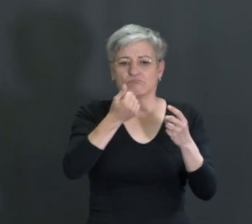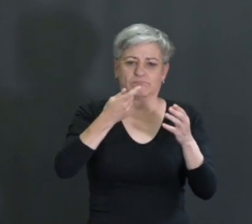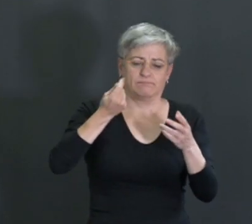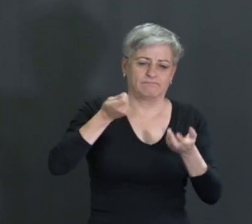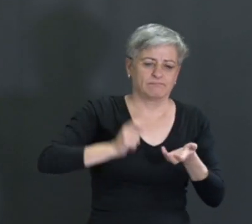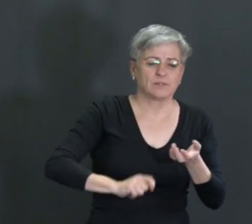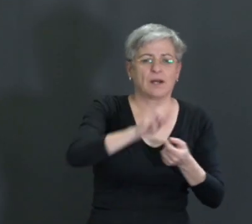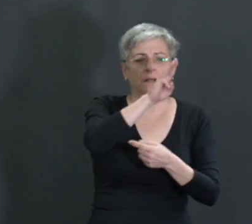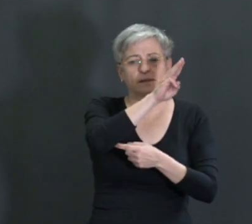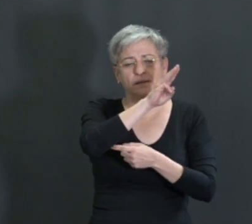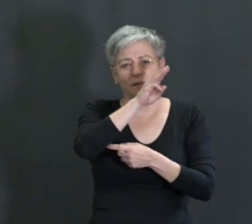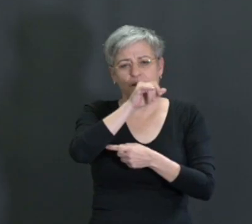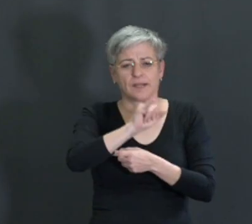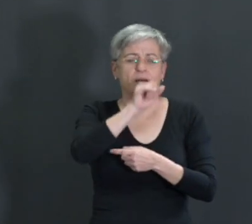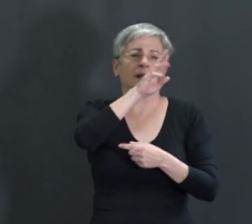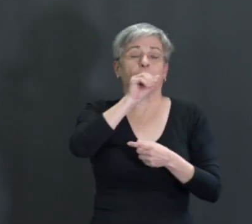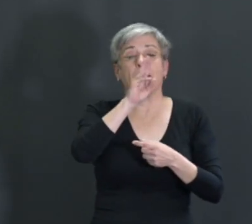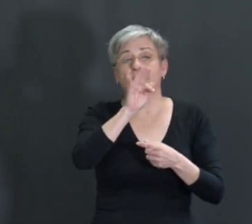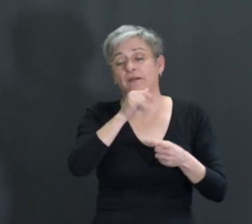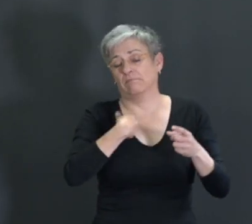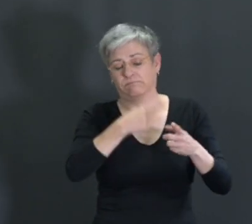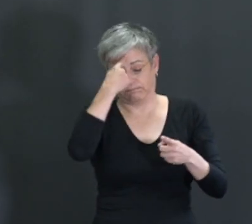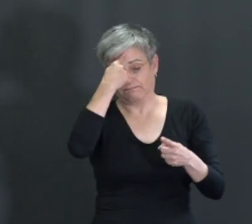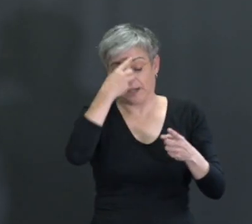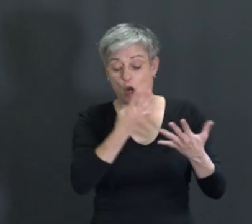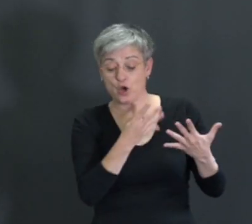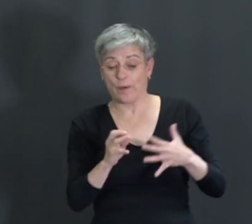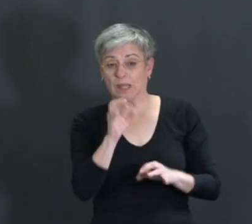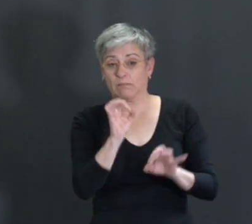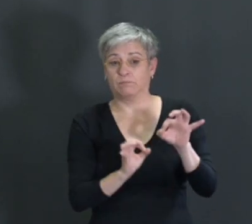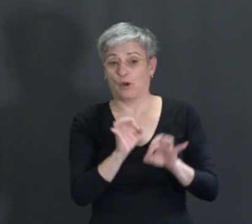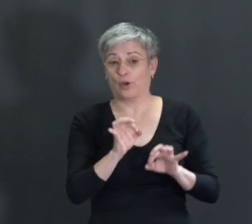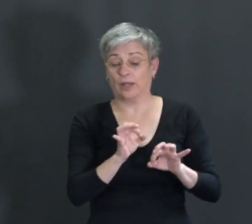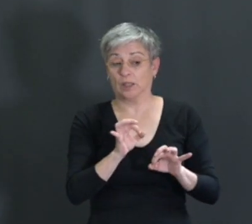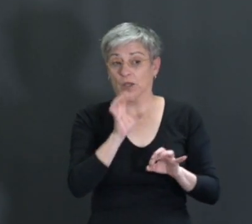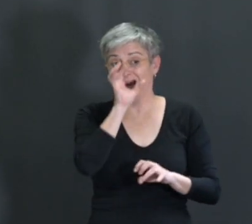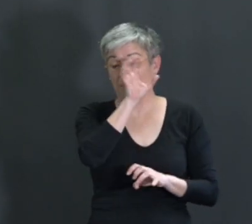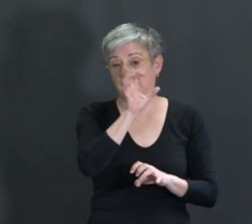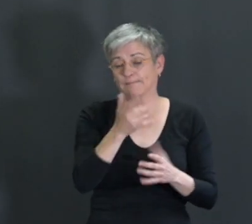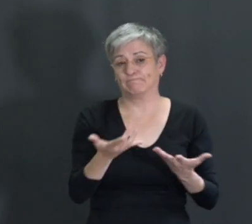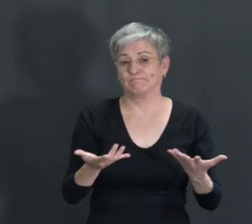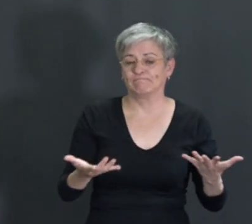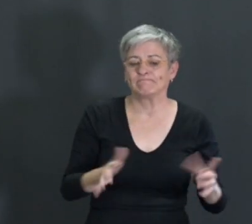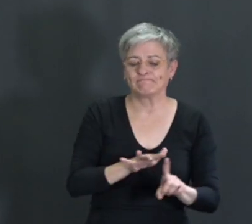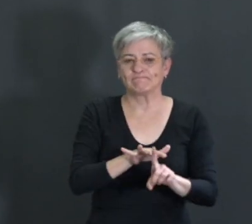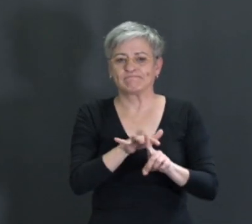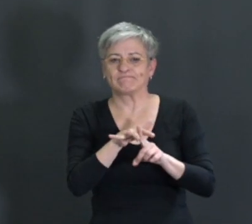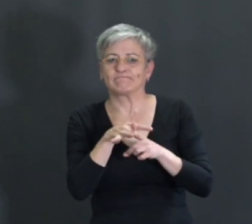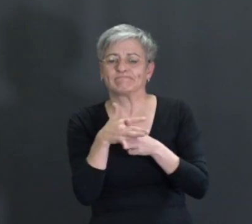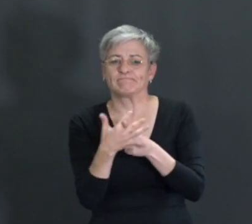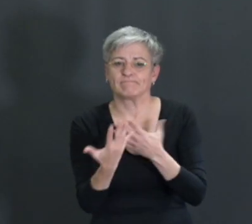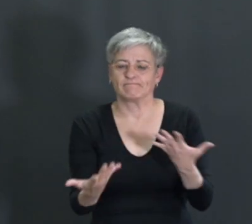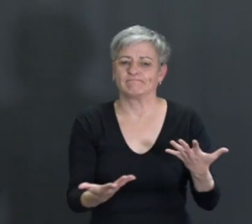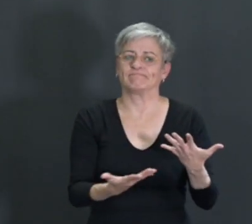per cápita muy alta, pero luego hay un 90% del país pues en una situación